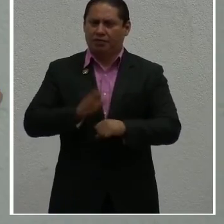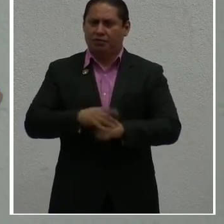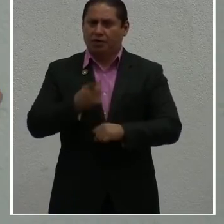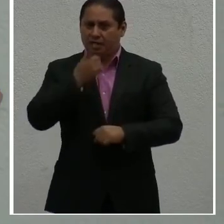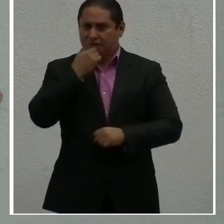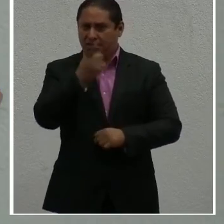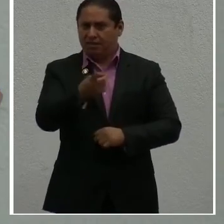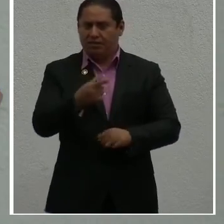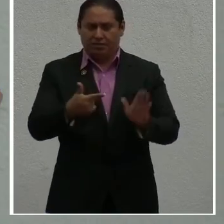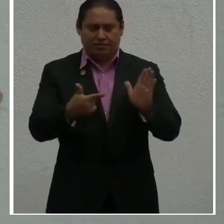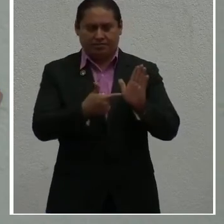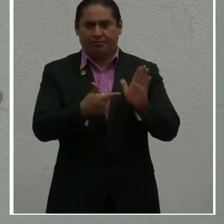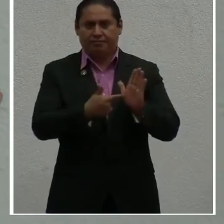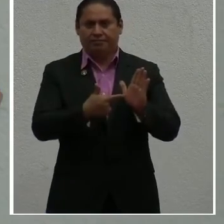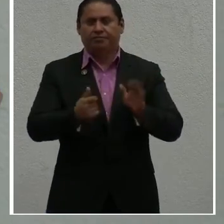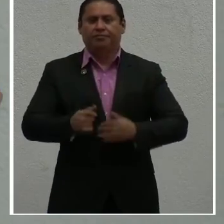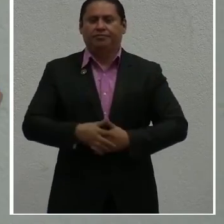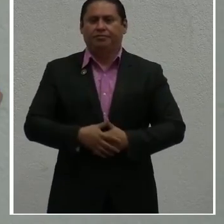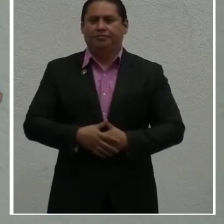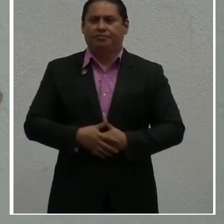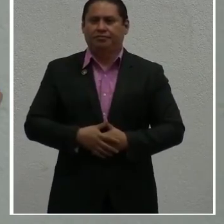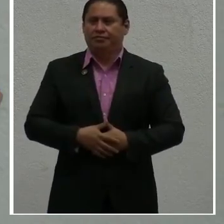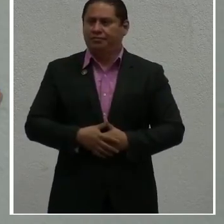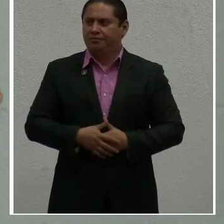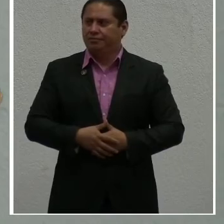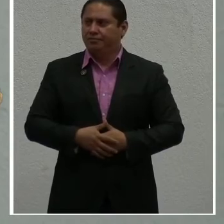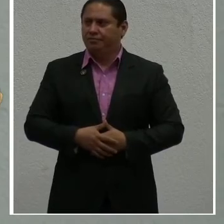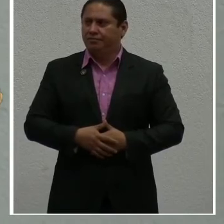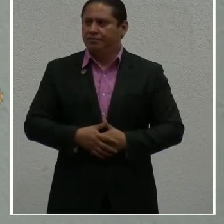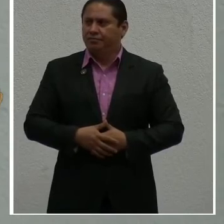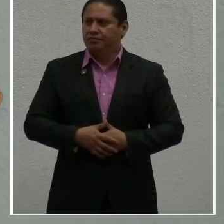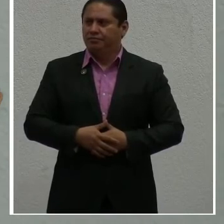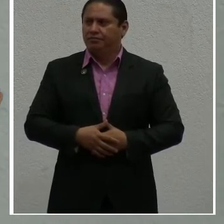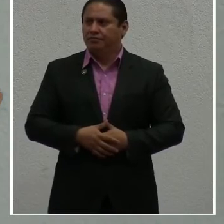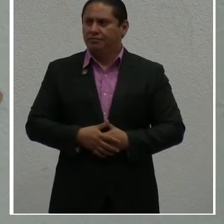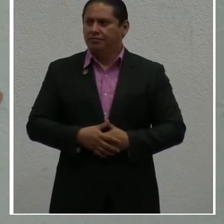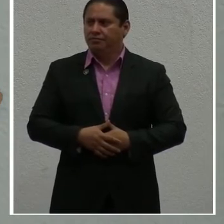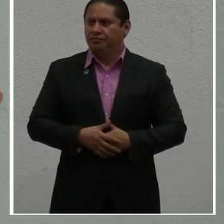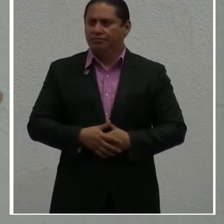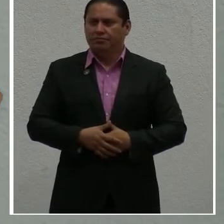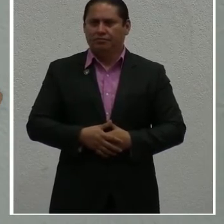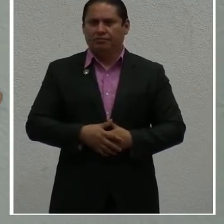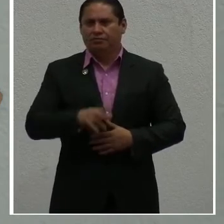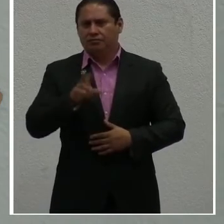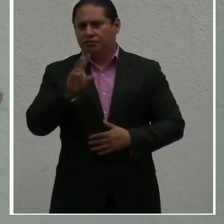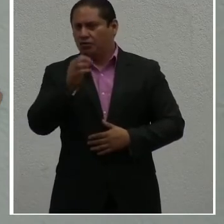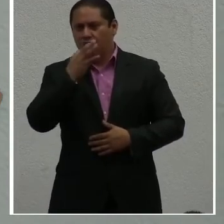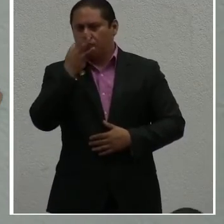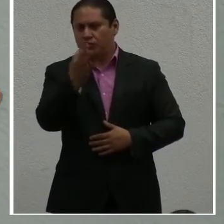dictamen. No sé si se te fue, diputada, o hábilmente no lo dijiste.